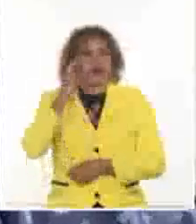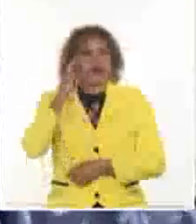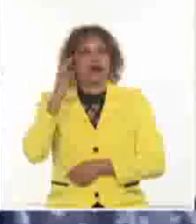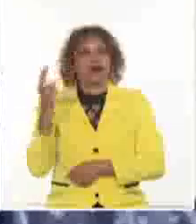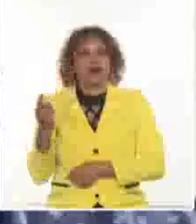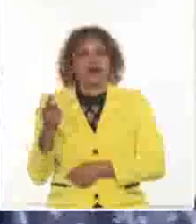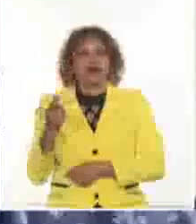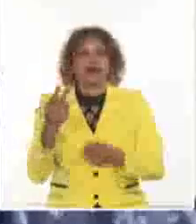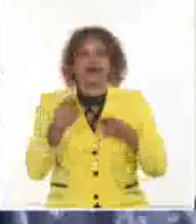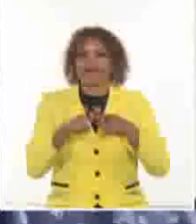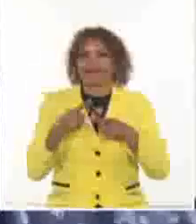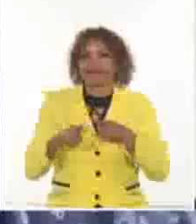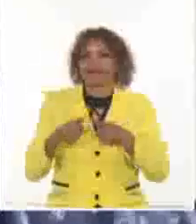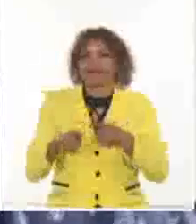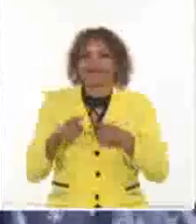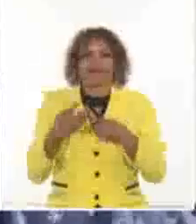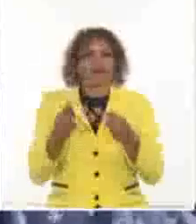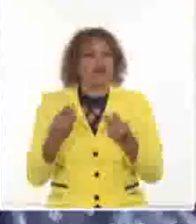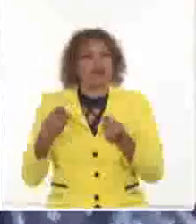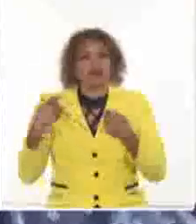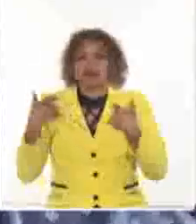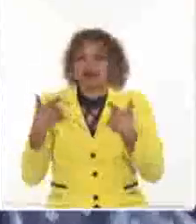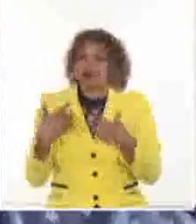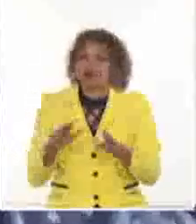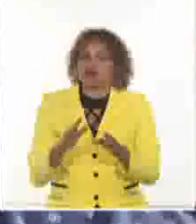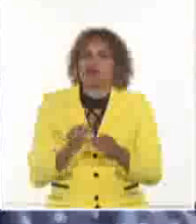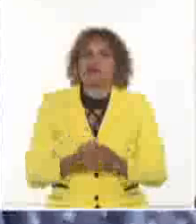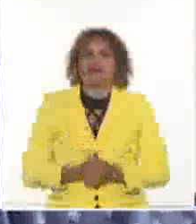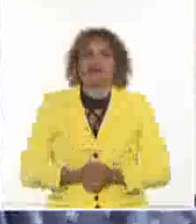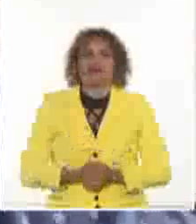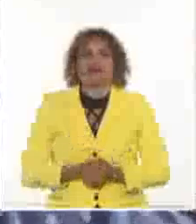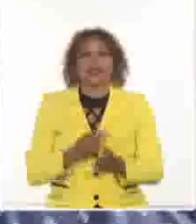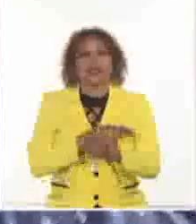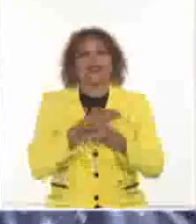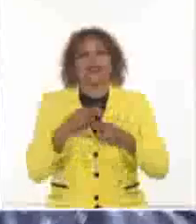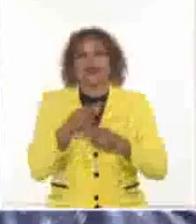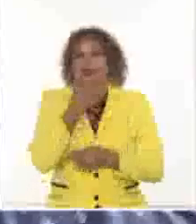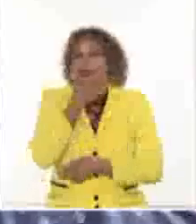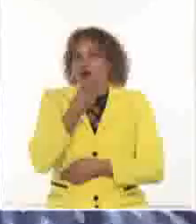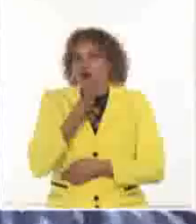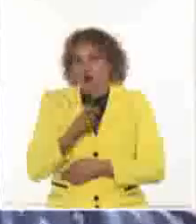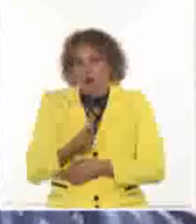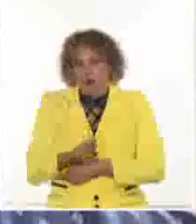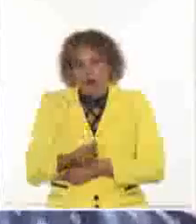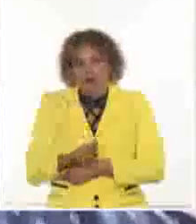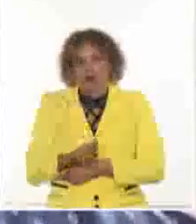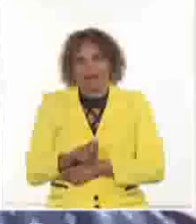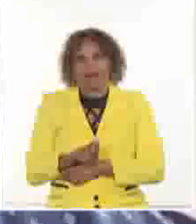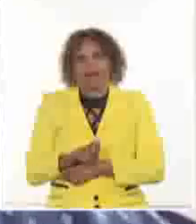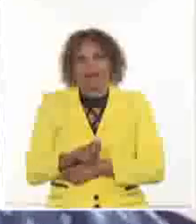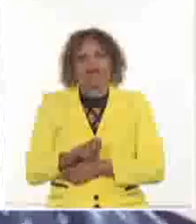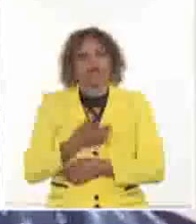infinidad de recuerdos y vivencias de la juventud, ¿no? Creo que yo,